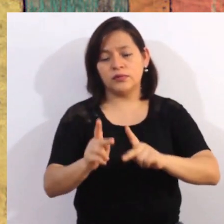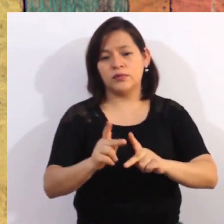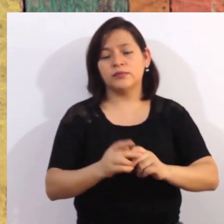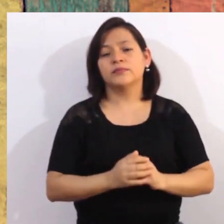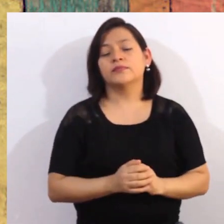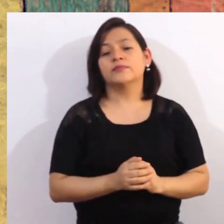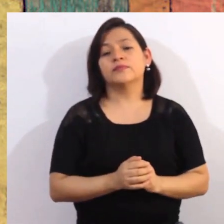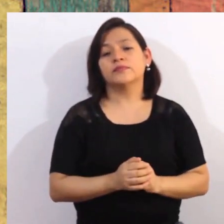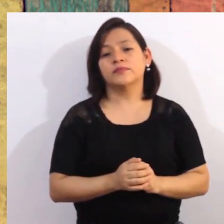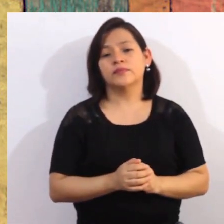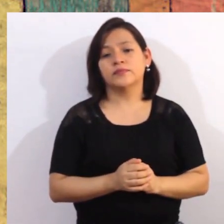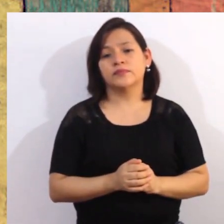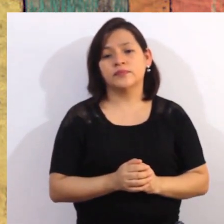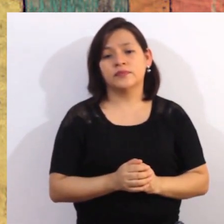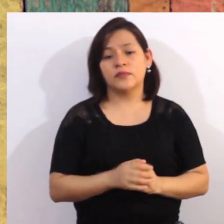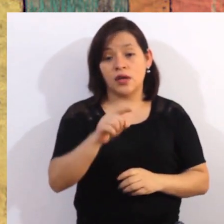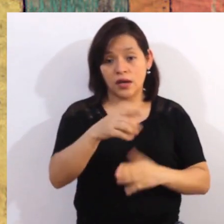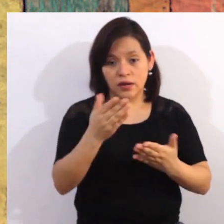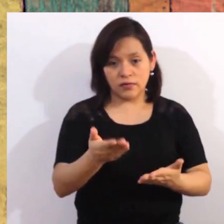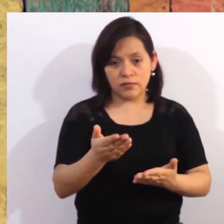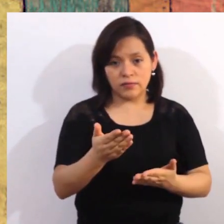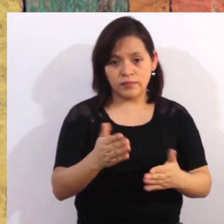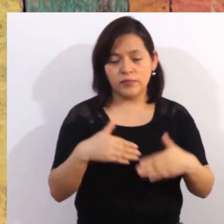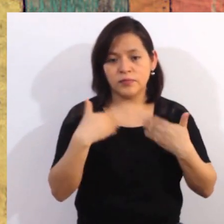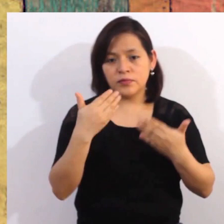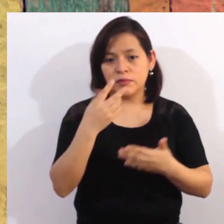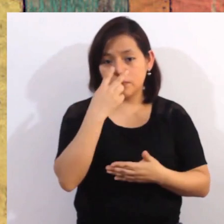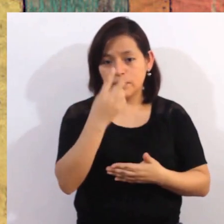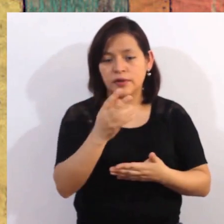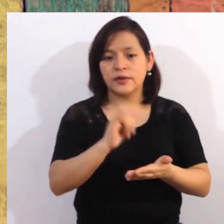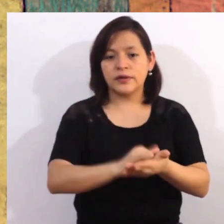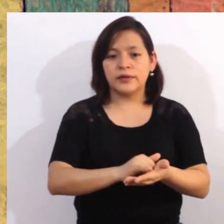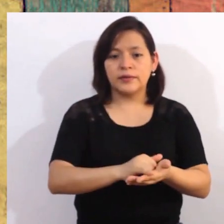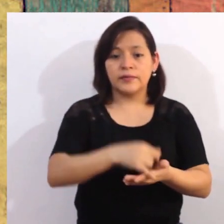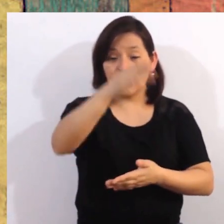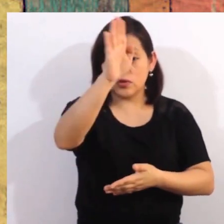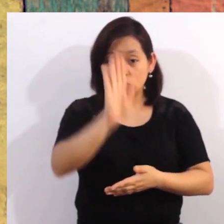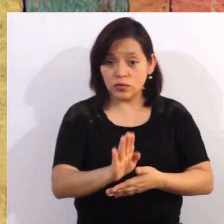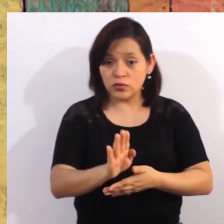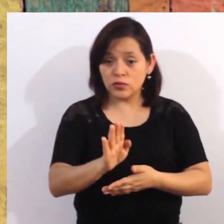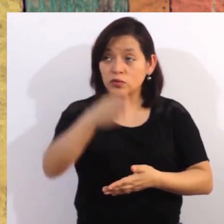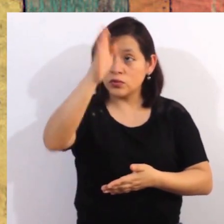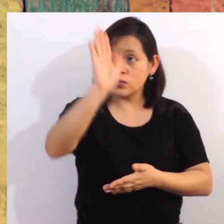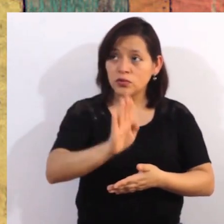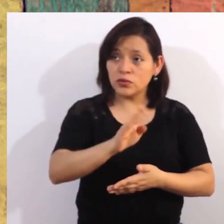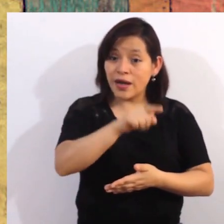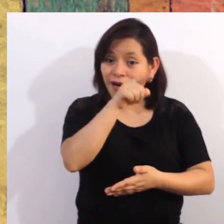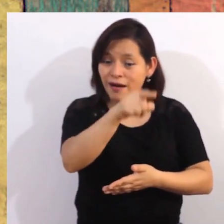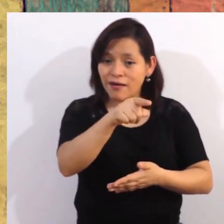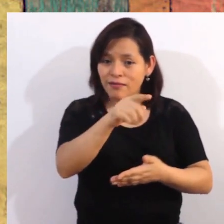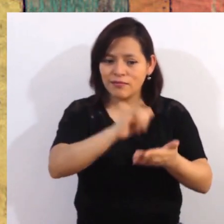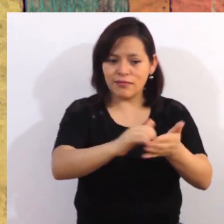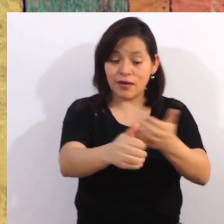que Él había elegido. Aquí podemos considerar un principio. Dios al que ama disciplina. Esto ya nos